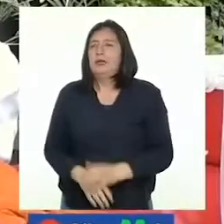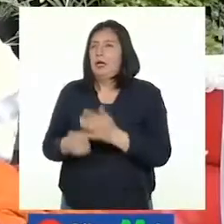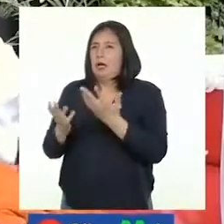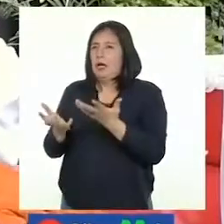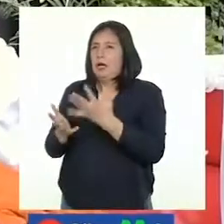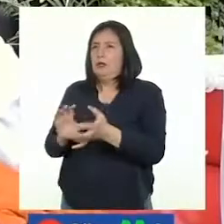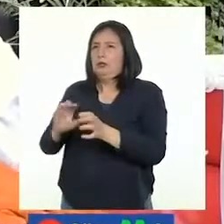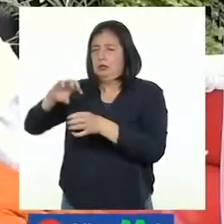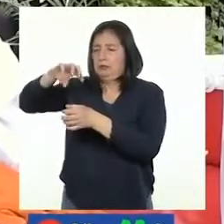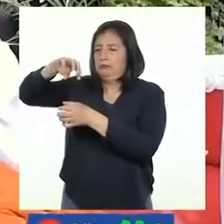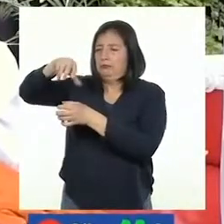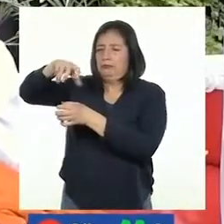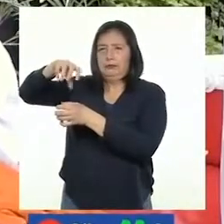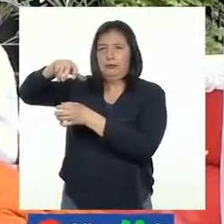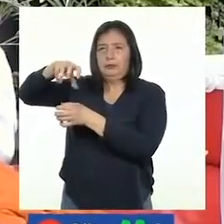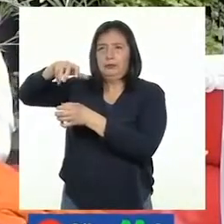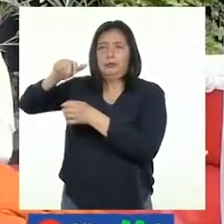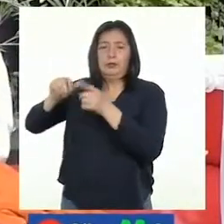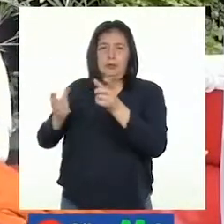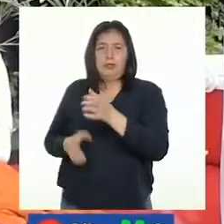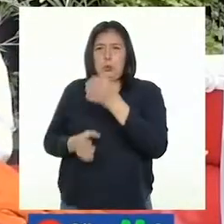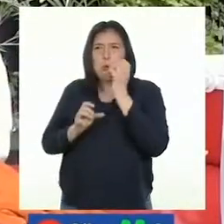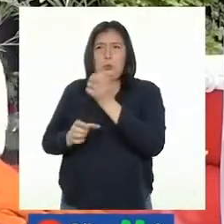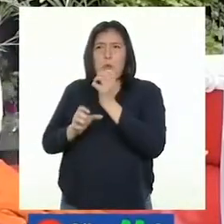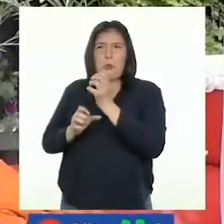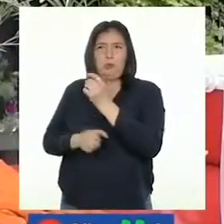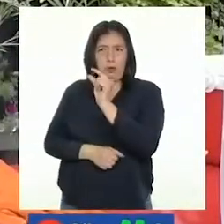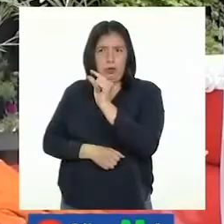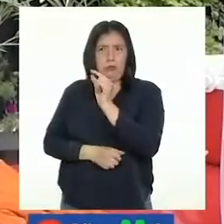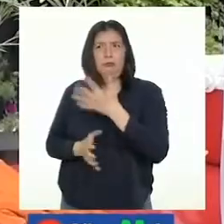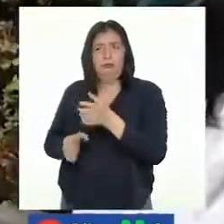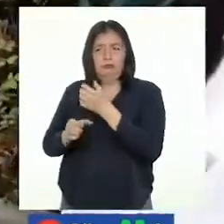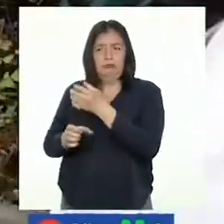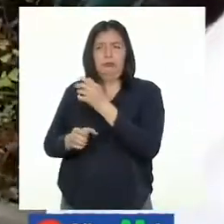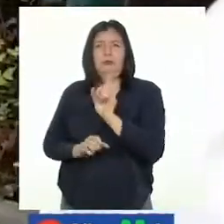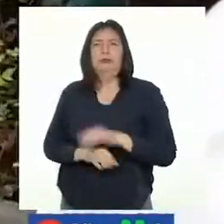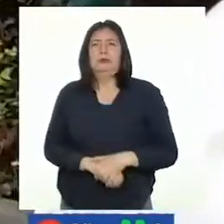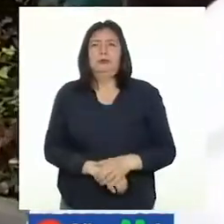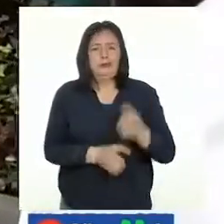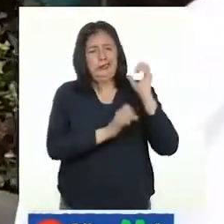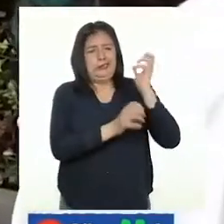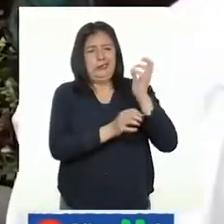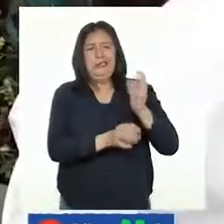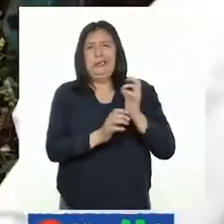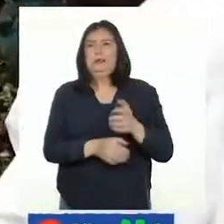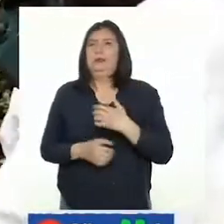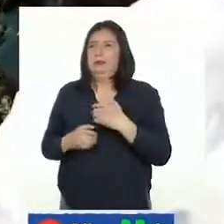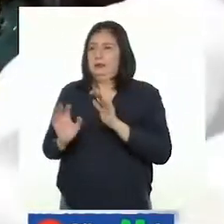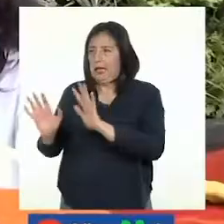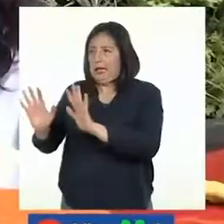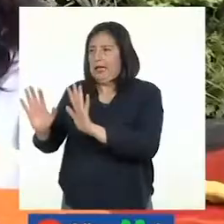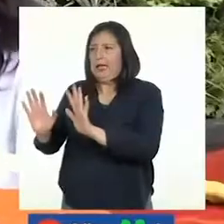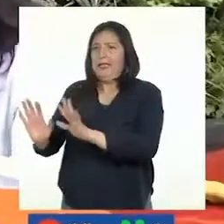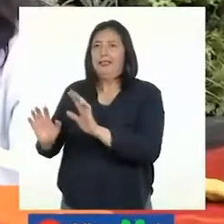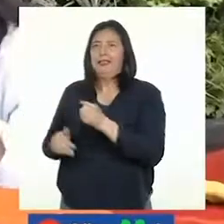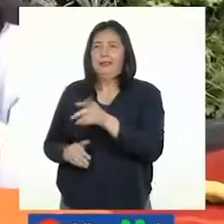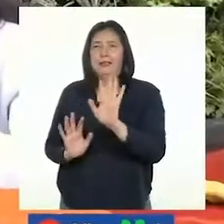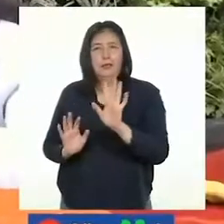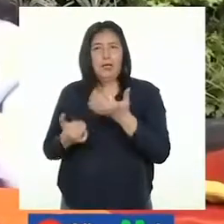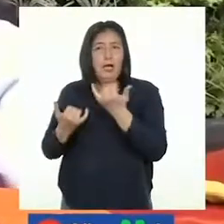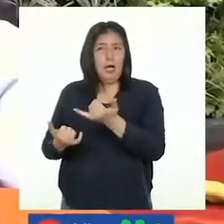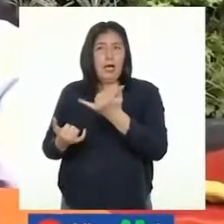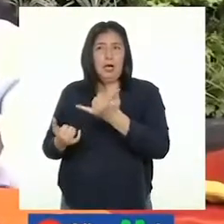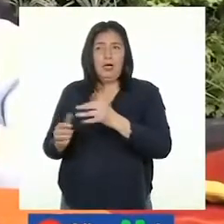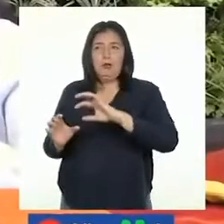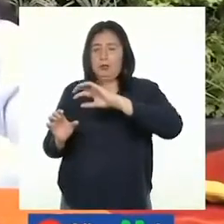Ahora vamos a cerrar esto y te voy a pedir que lo agites un poquito, nada más. Agítalo un poquito. Ya, perfecto. Ahí nomás. Así que